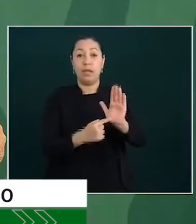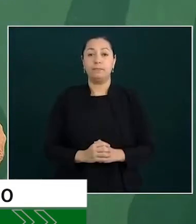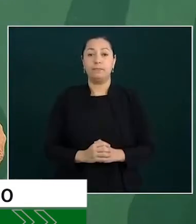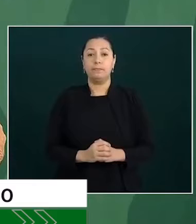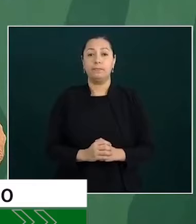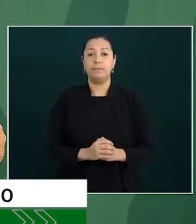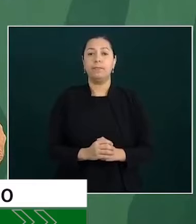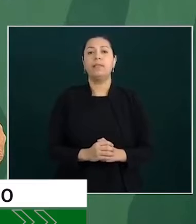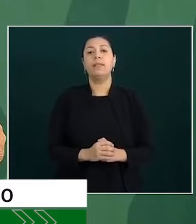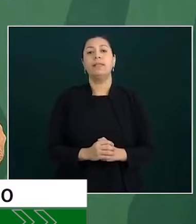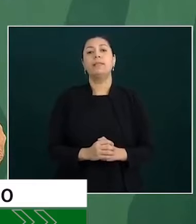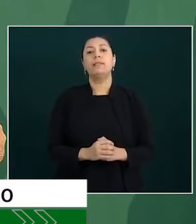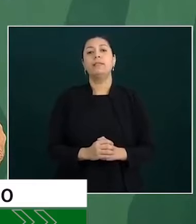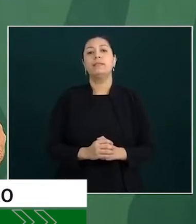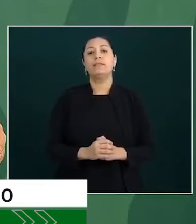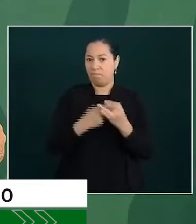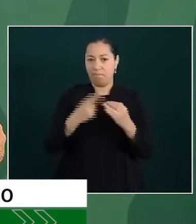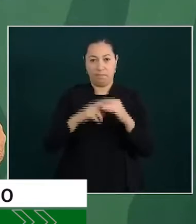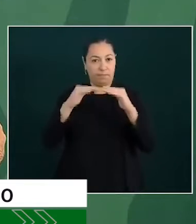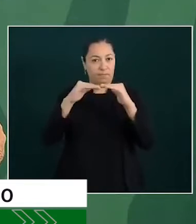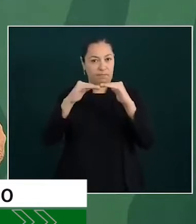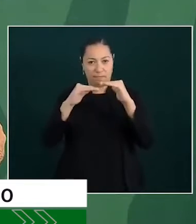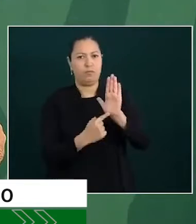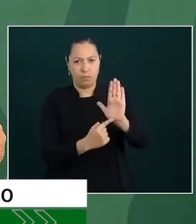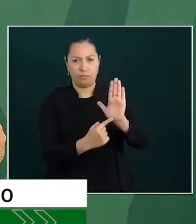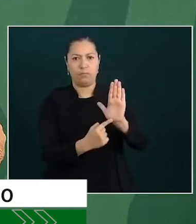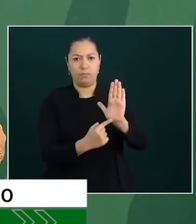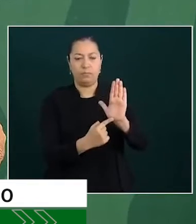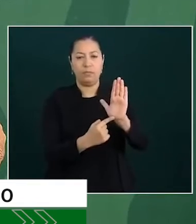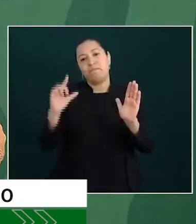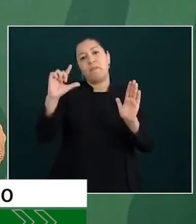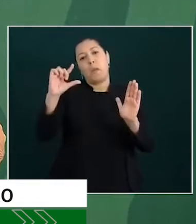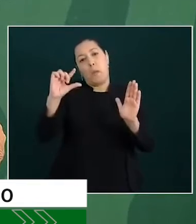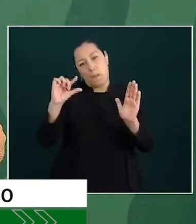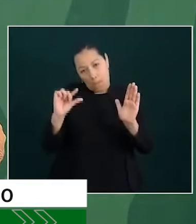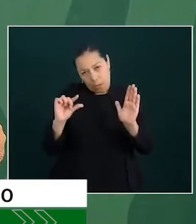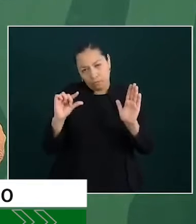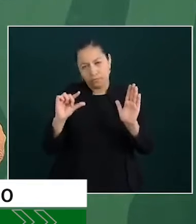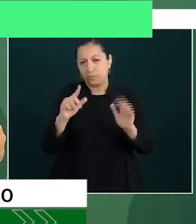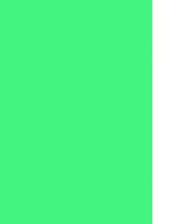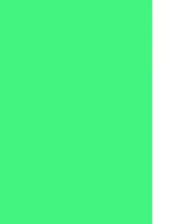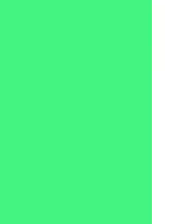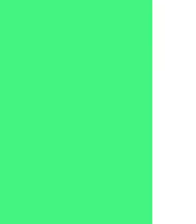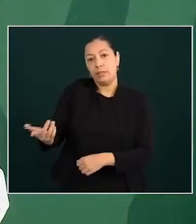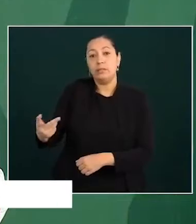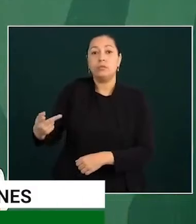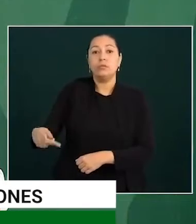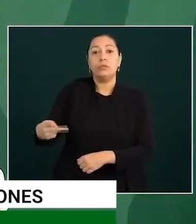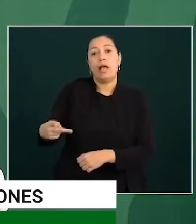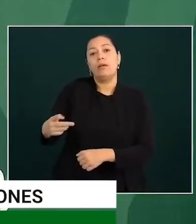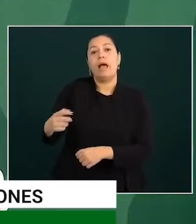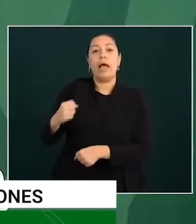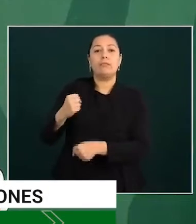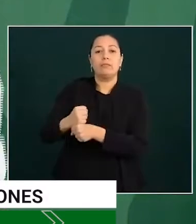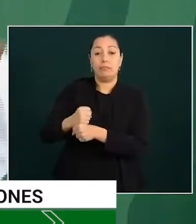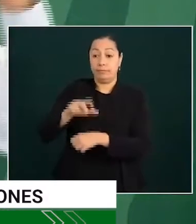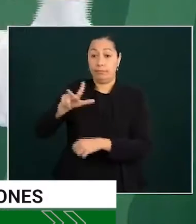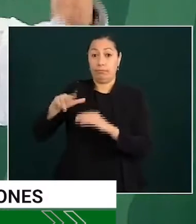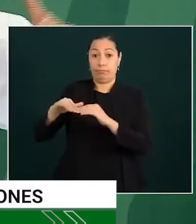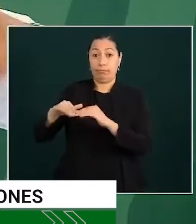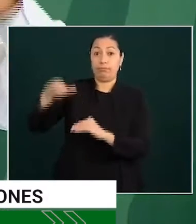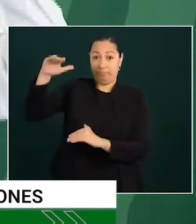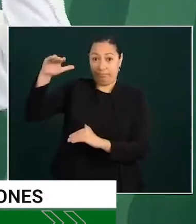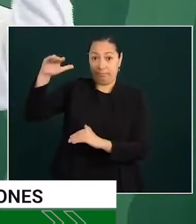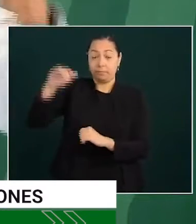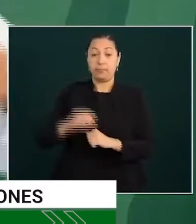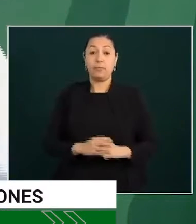disminución, incluso en homicidios, hay una disminución, pequeña, pero hay una disminución. El presidente dijo que se